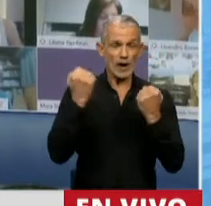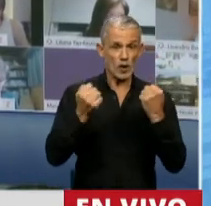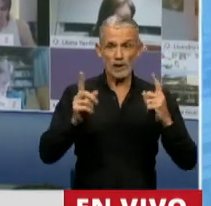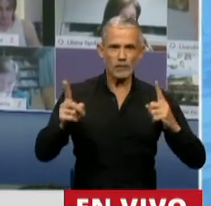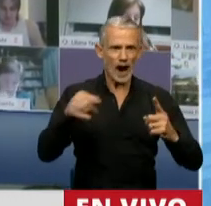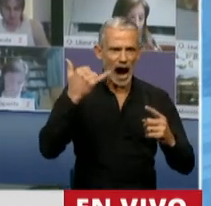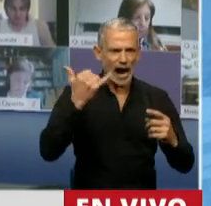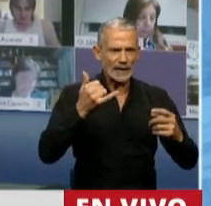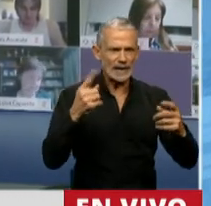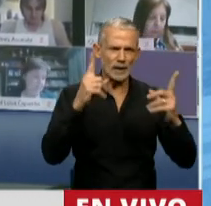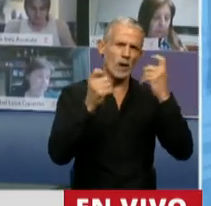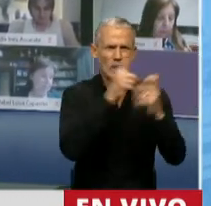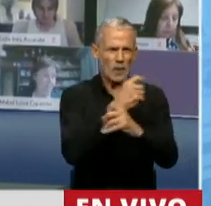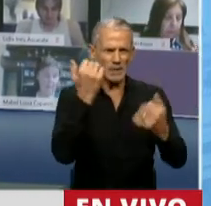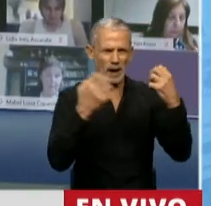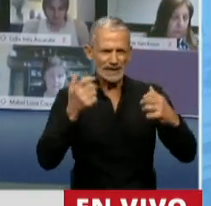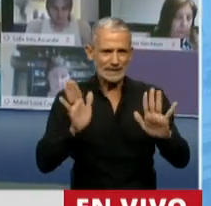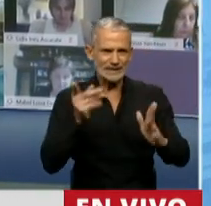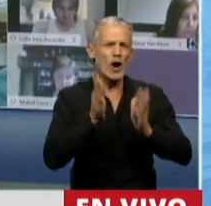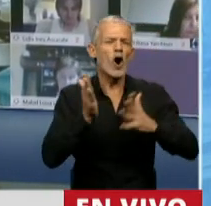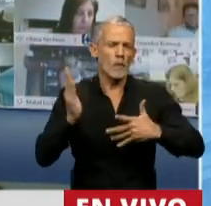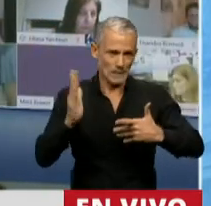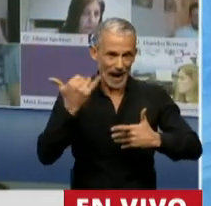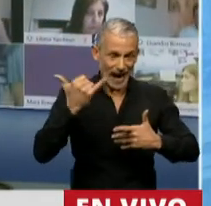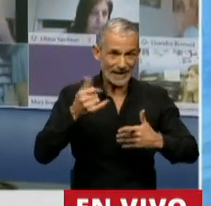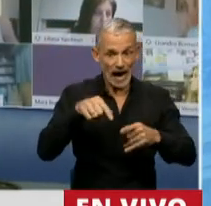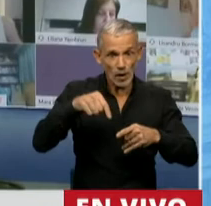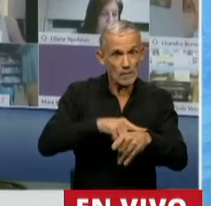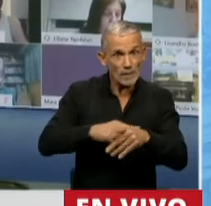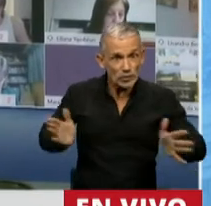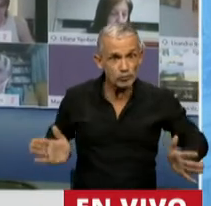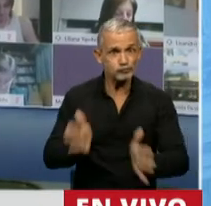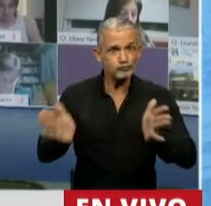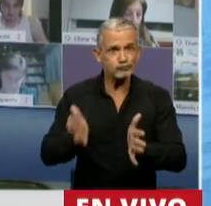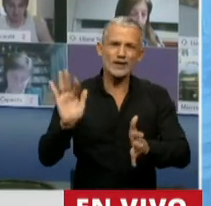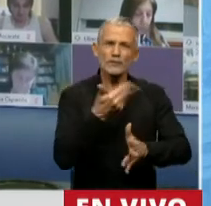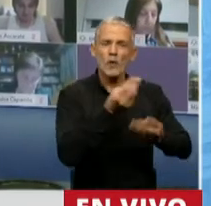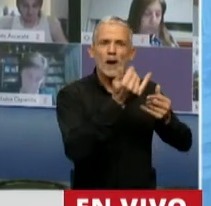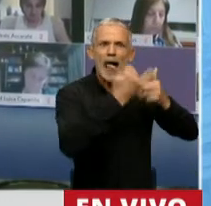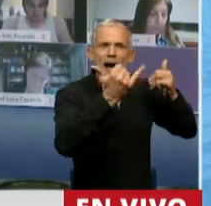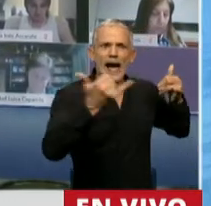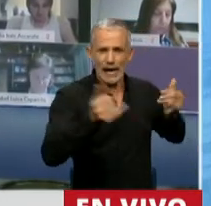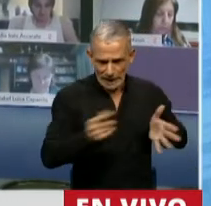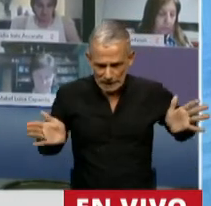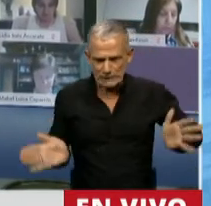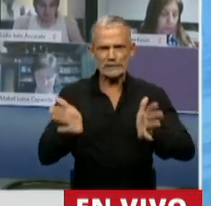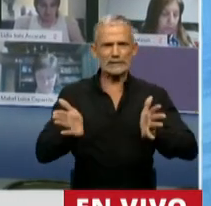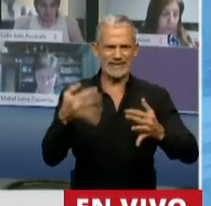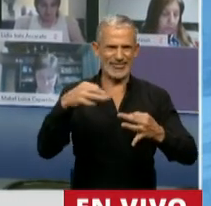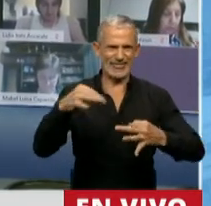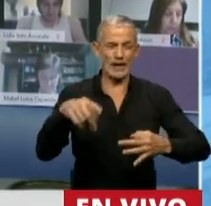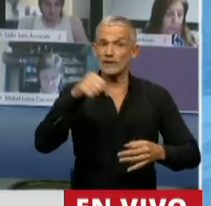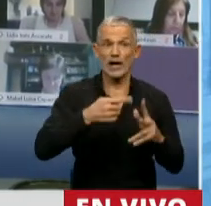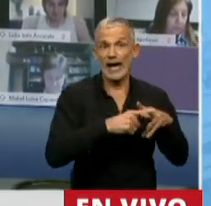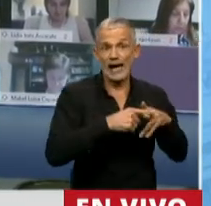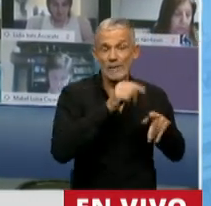golpeada como nunca nos pone en momento de impulsarla con todos los recursos disponibles. Esta, por lo tanto, para mí es